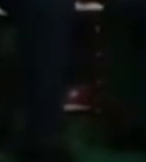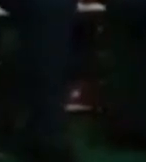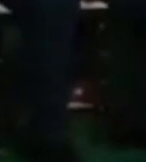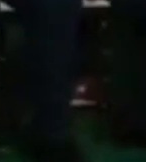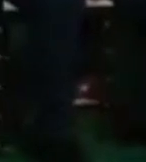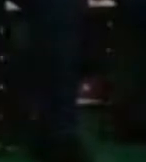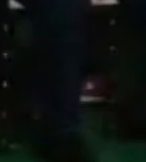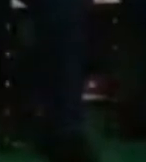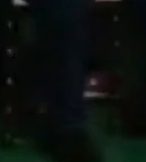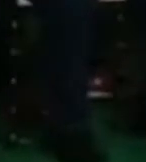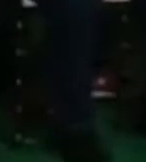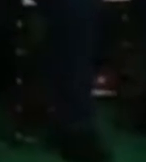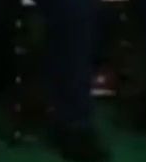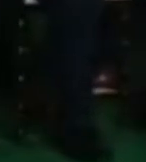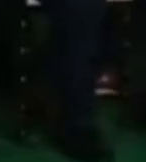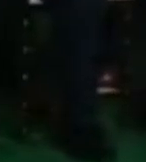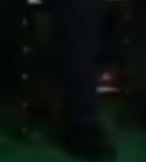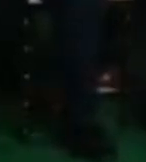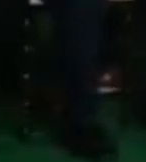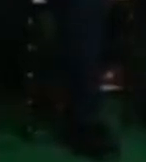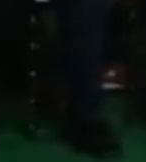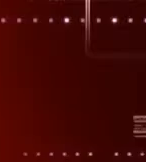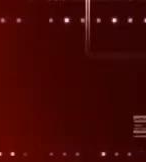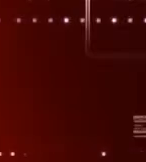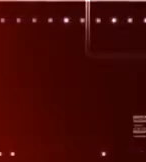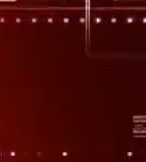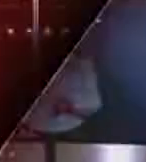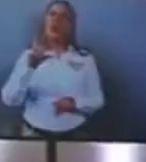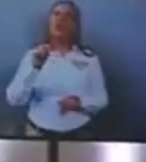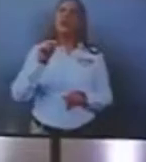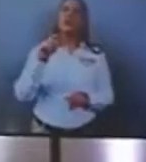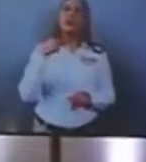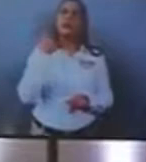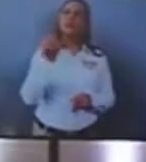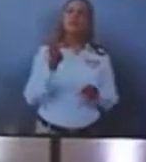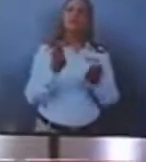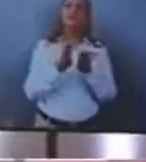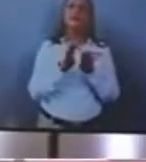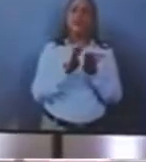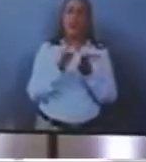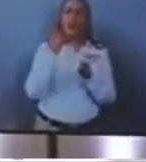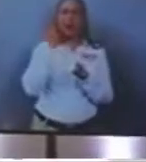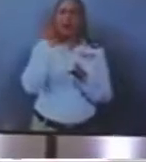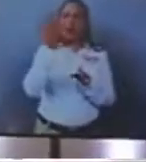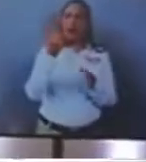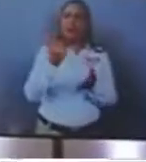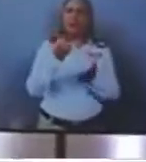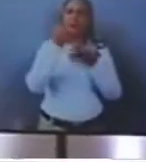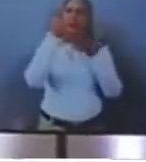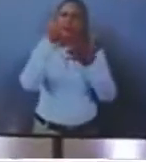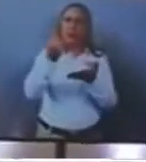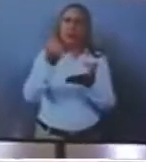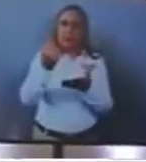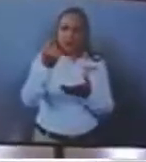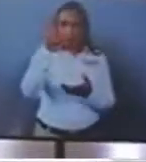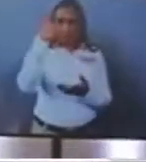servicios a los ciudadanos del área metropolitana de Guadalajara. Es llevar el desarrollo a cada rincón de nuestra